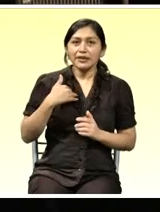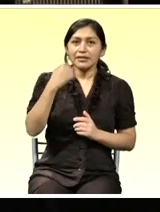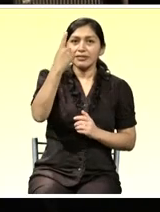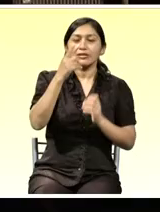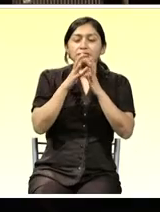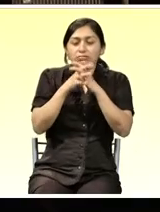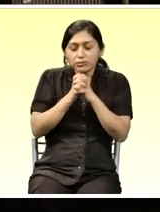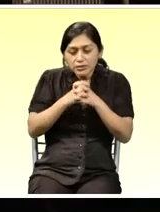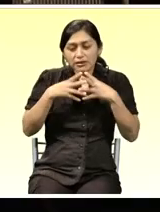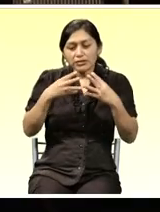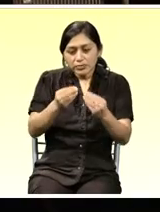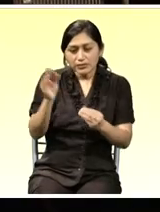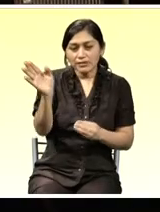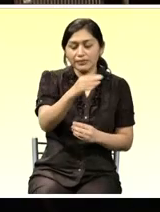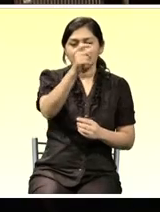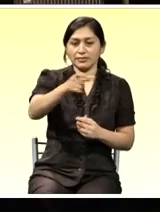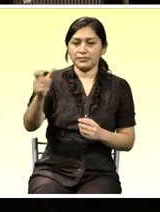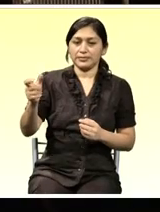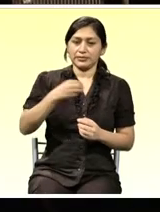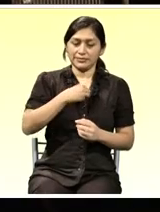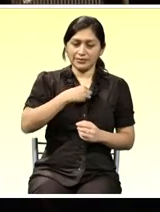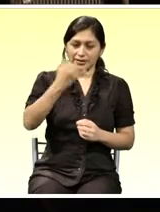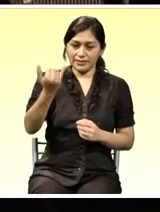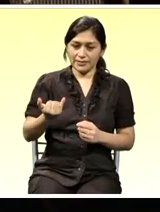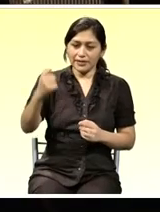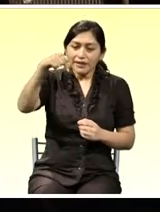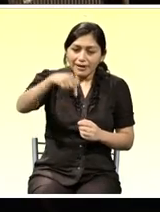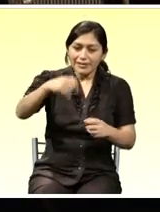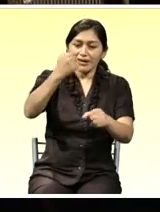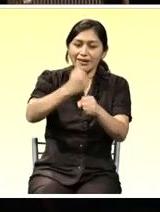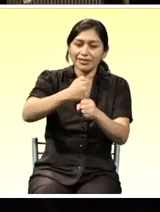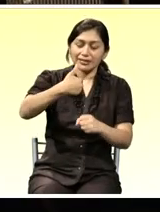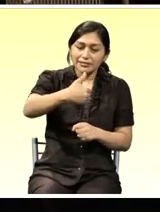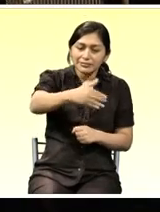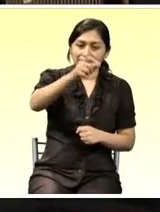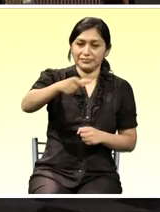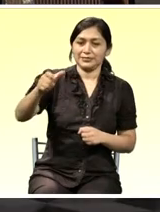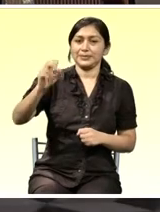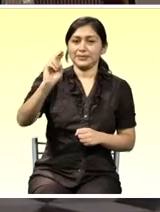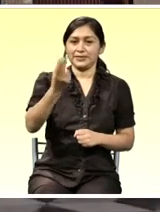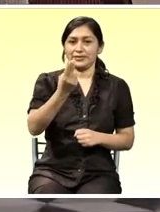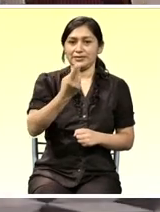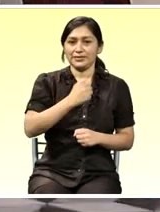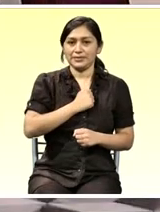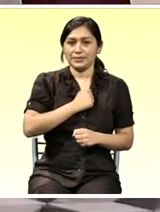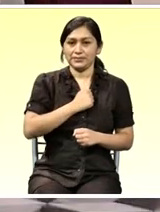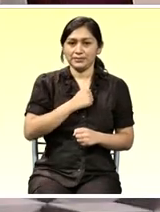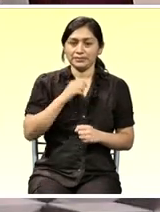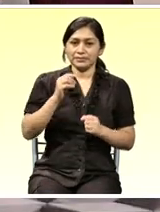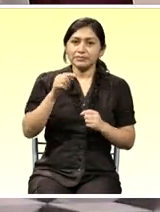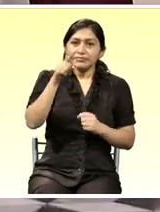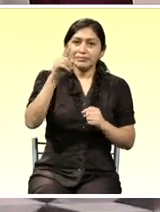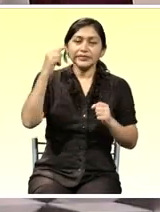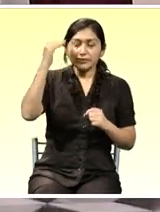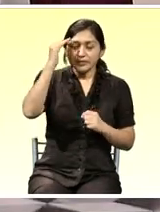Dios, ruega por nosotros pecadores, ahora y en la hora de nuestra muerte. Amén. Dios te salve,